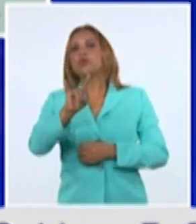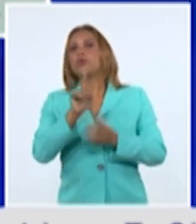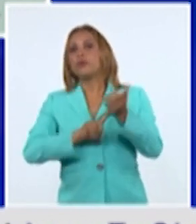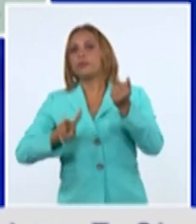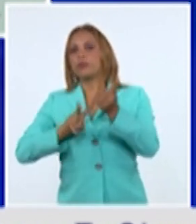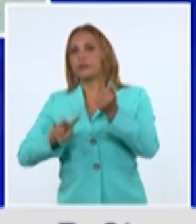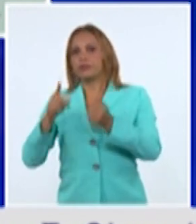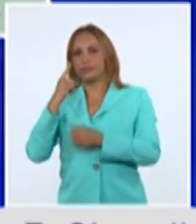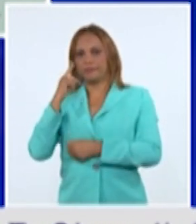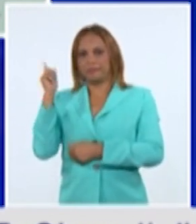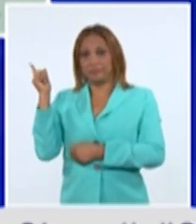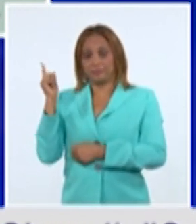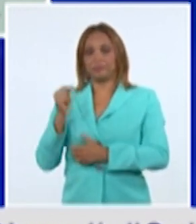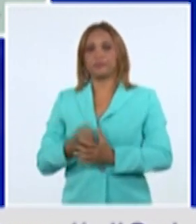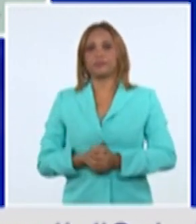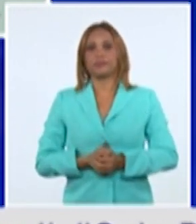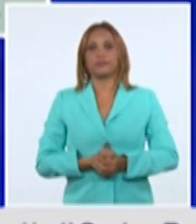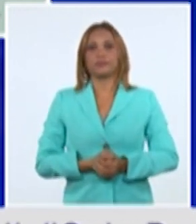tenemos en la pantalla.